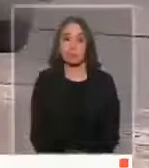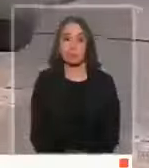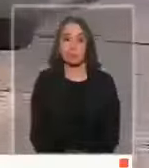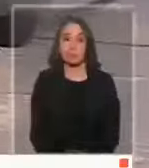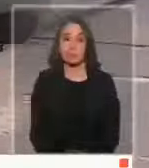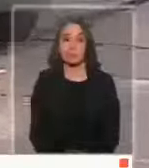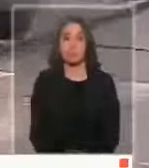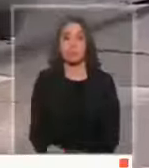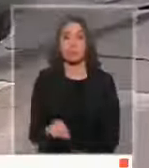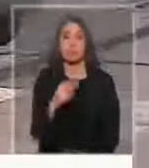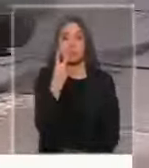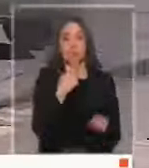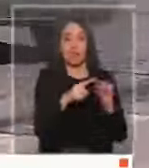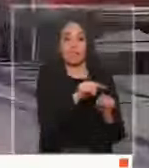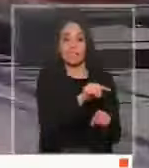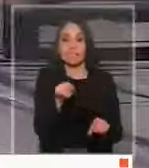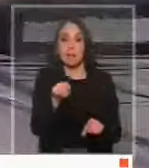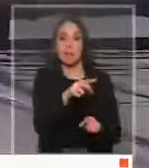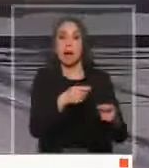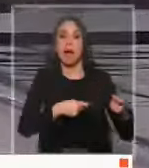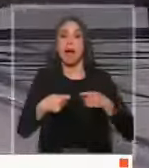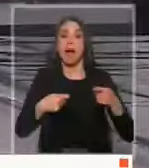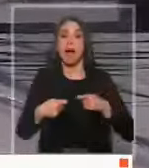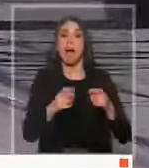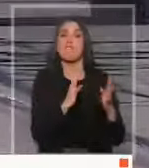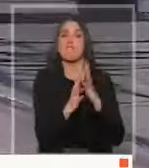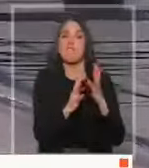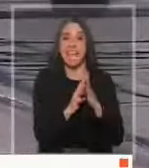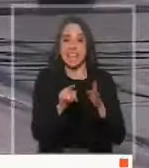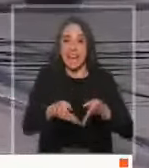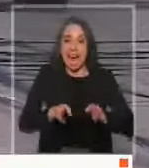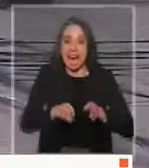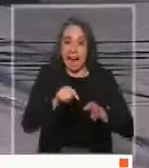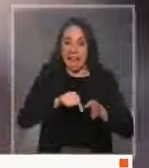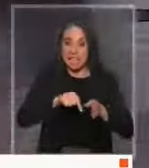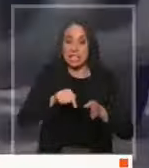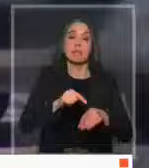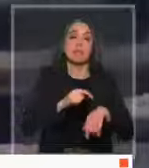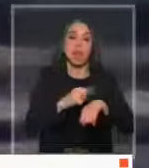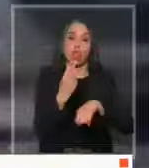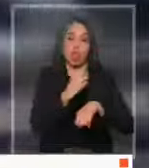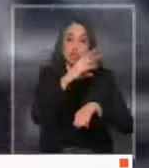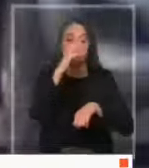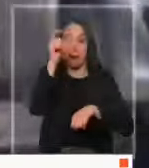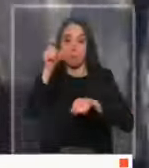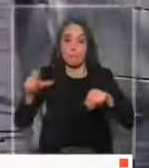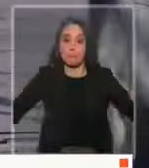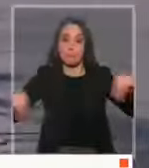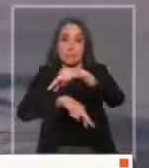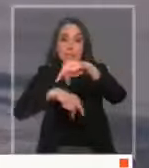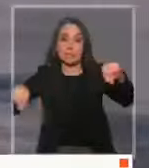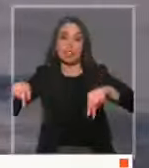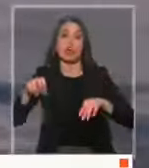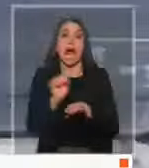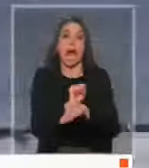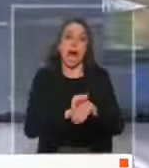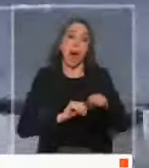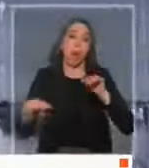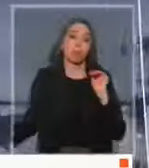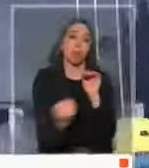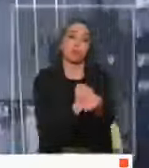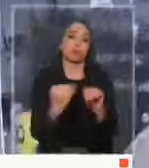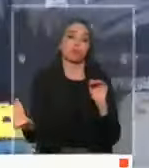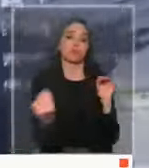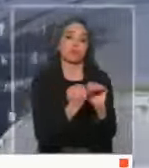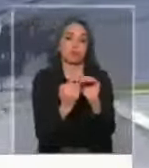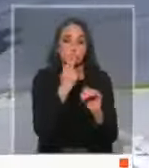Dos veces a la semana se instala una feria en esta calle, por lo que al mediodía el paso de personas y autos es constante. Algo que deja en evidencia